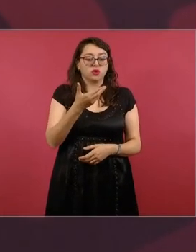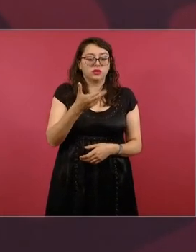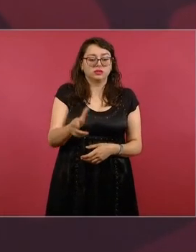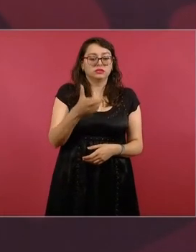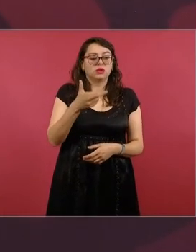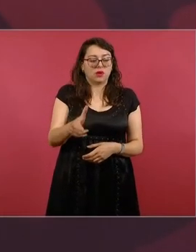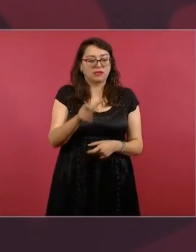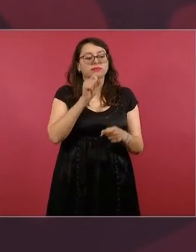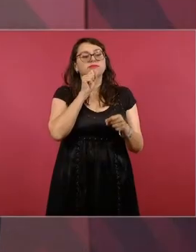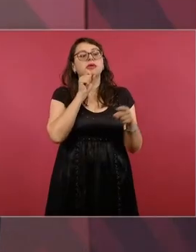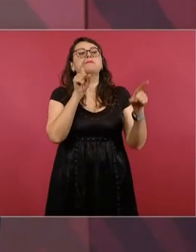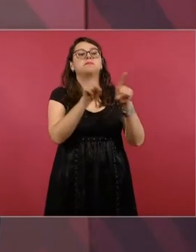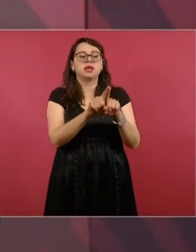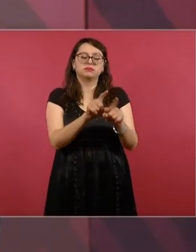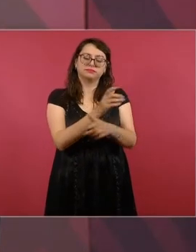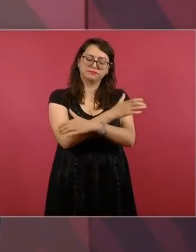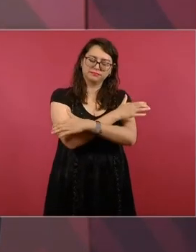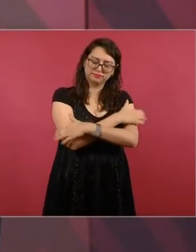ellos vinieron